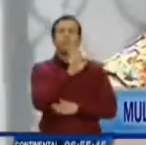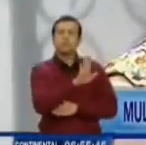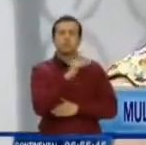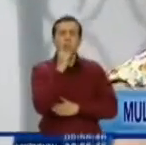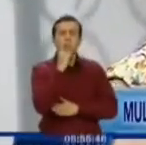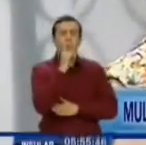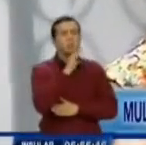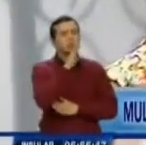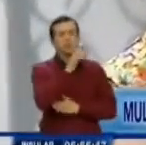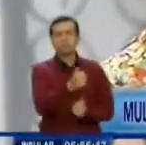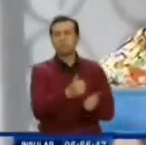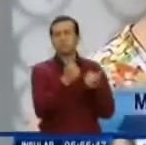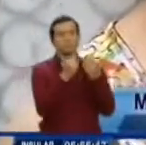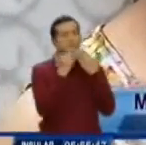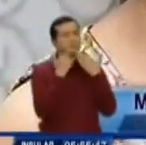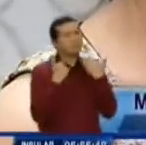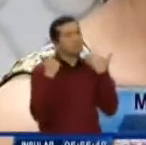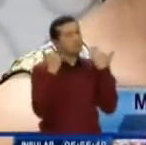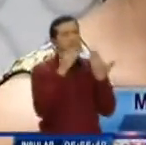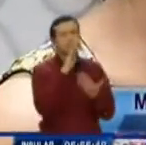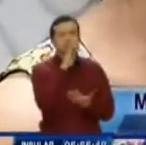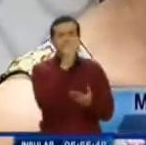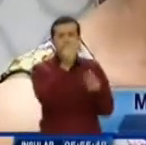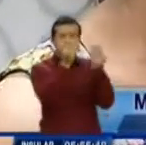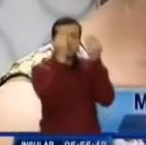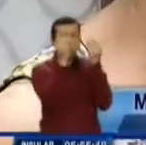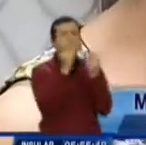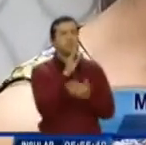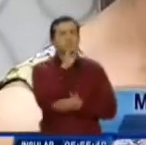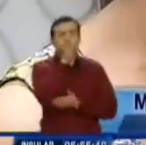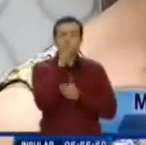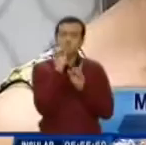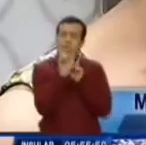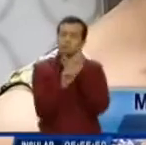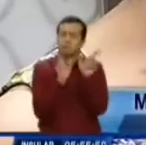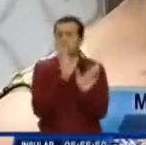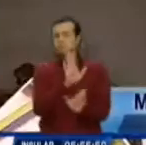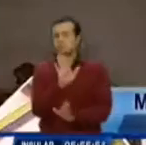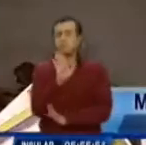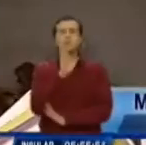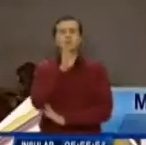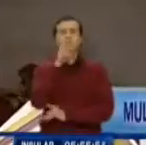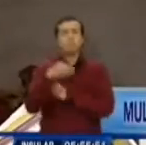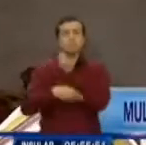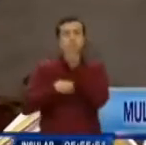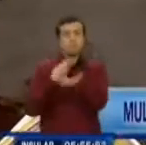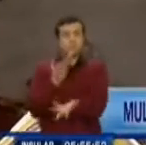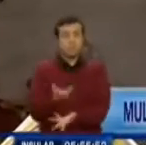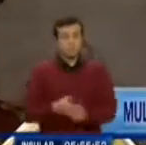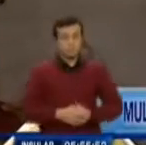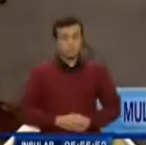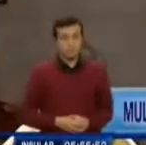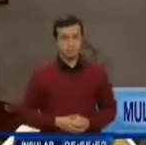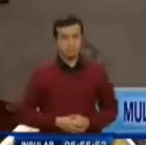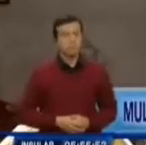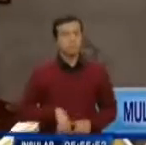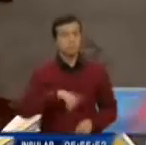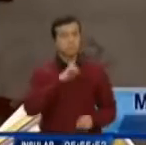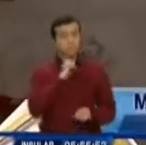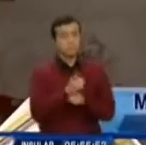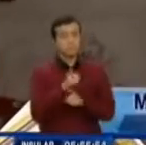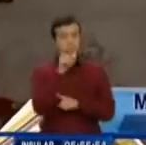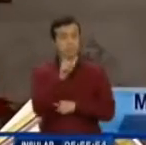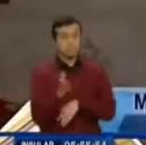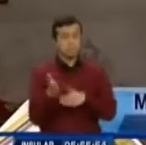padre, él siempre estaba, era muy humanitario, generoso. Yo no olvido mi cuerpo, aunque no sea